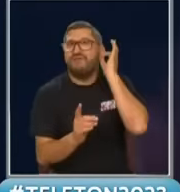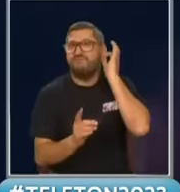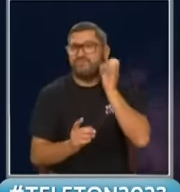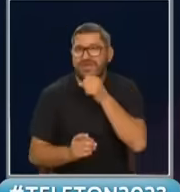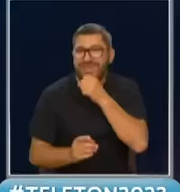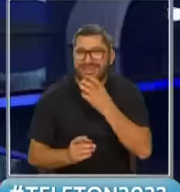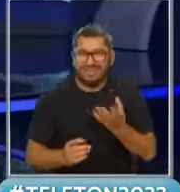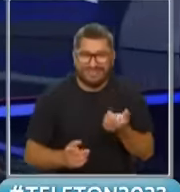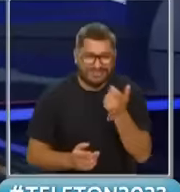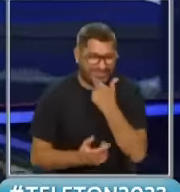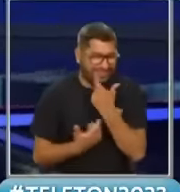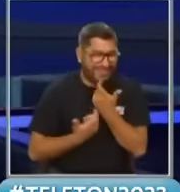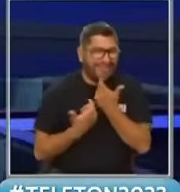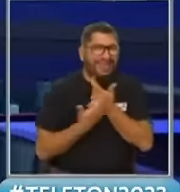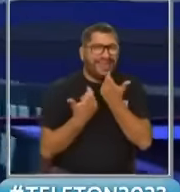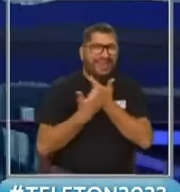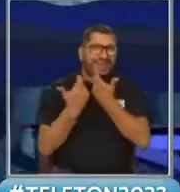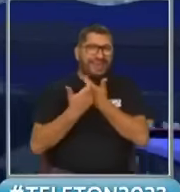Mírenlo, ¿eh?